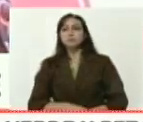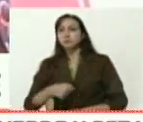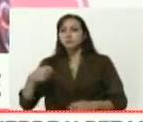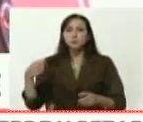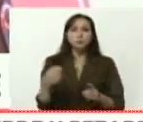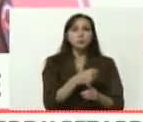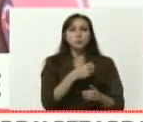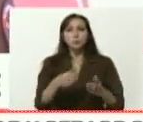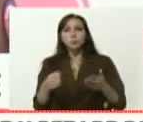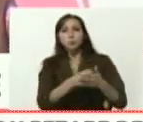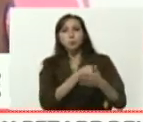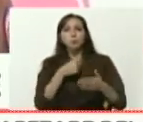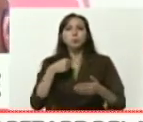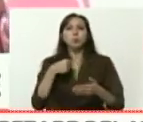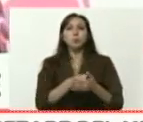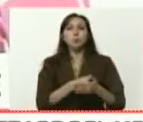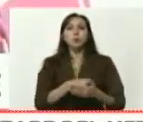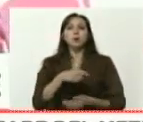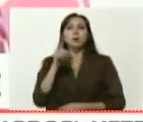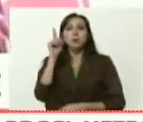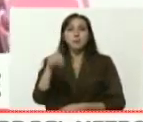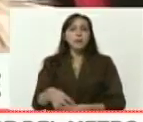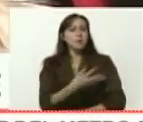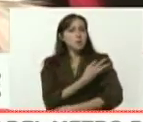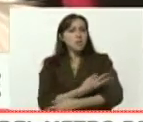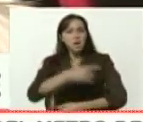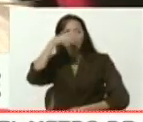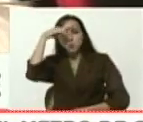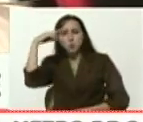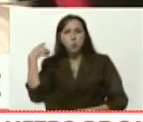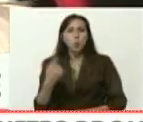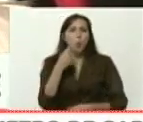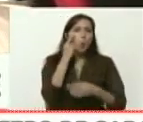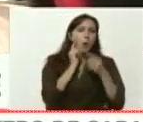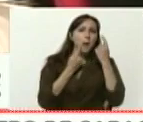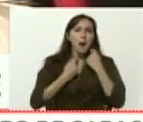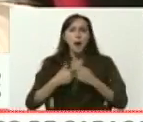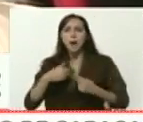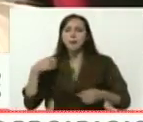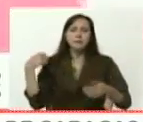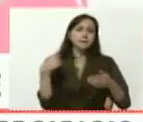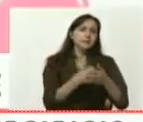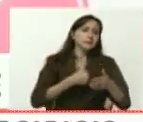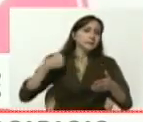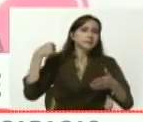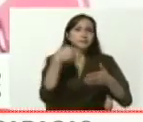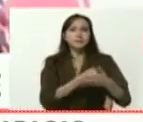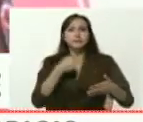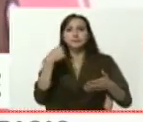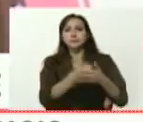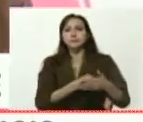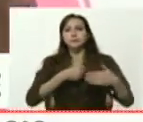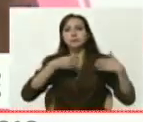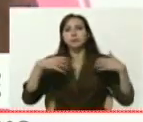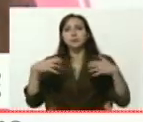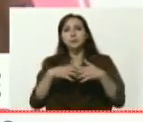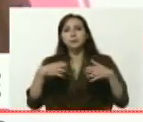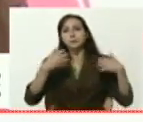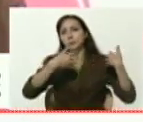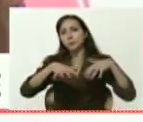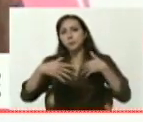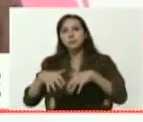fuego, en lucha armada con sangre, sudor y lágrimas, con sagacidad,